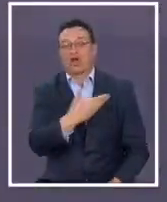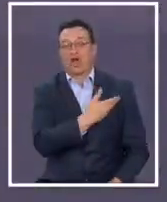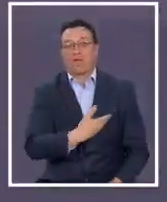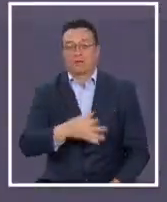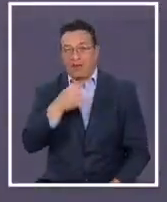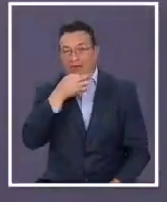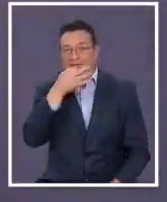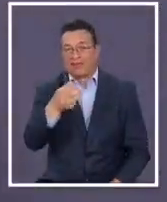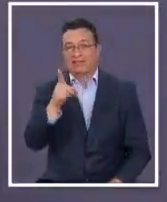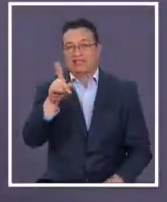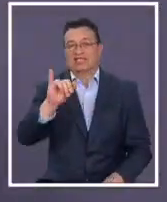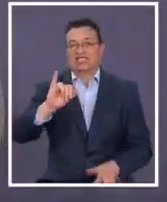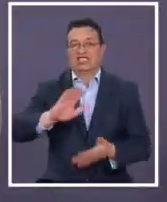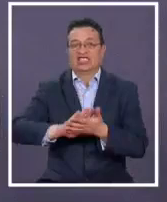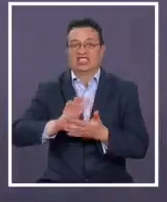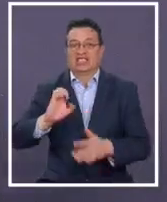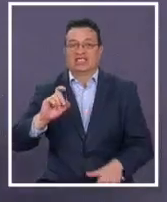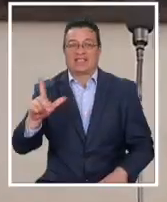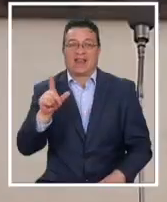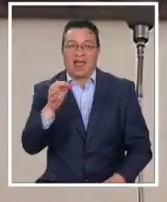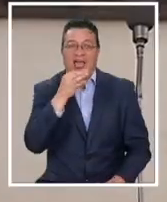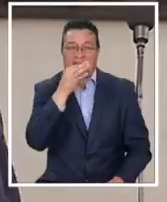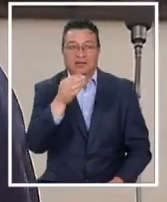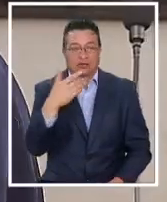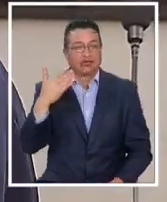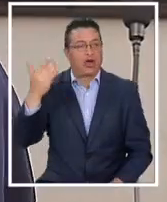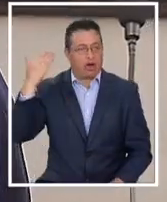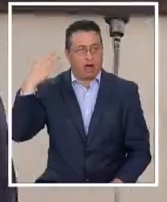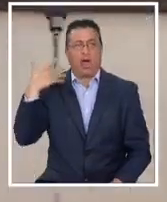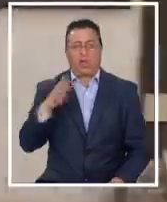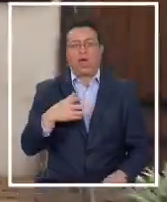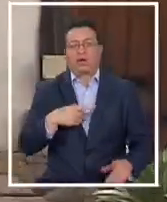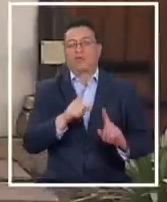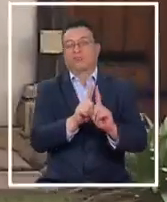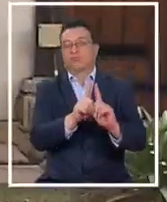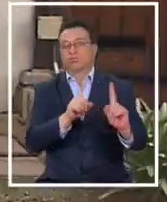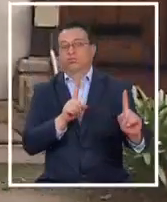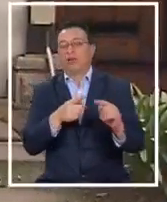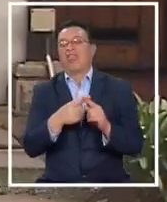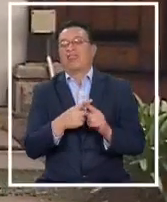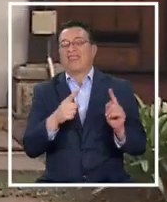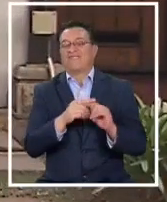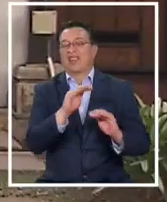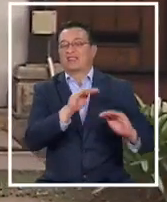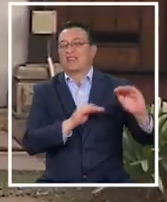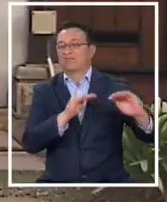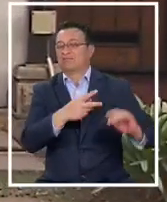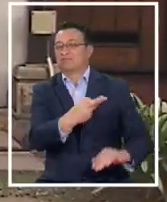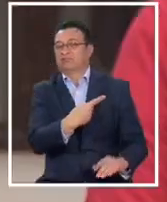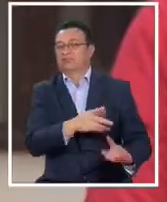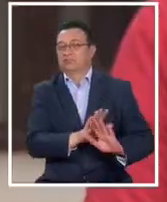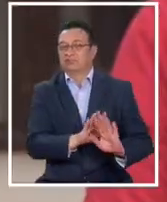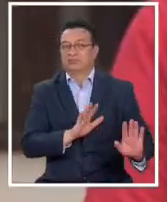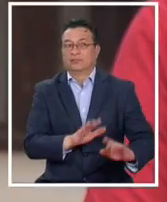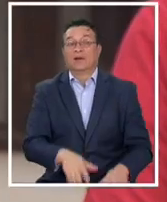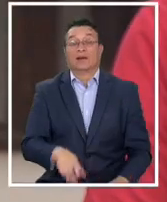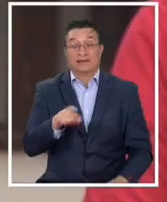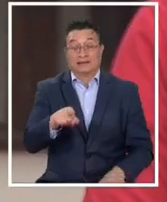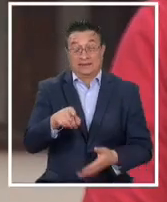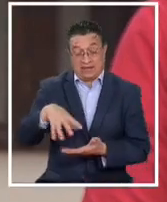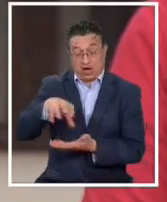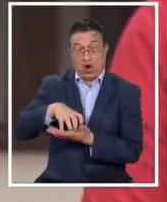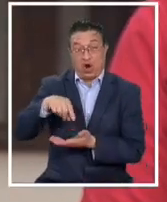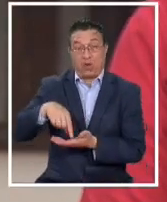el independiente Sebastián Sich, el candidato que desde hace días ha marcado diferencias con el alcalde de Las Condes. Esta es una